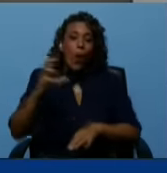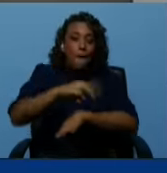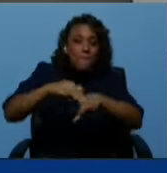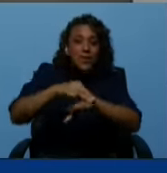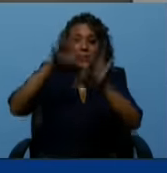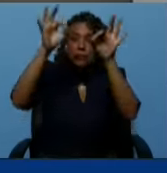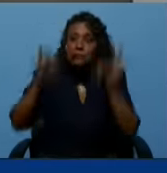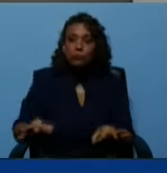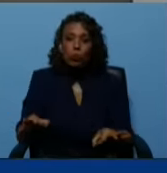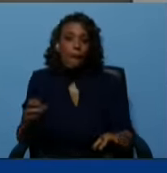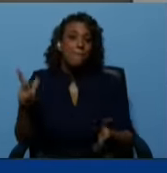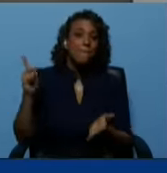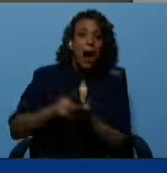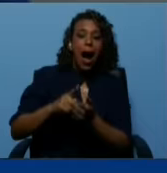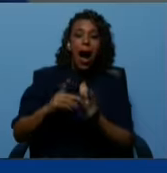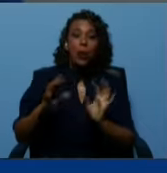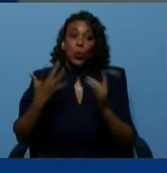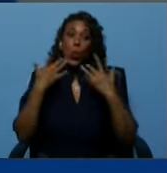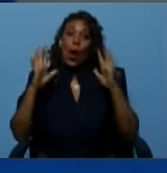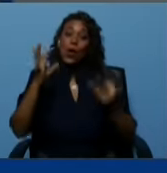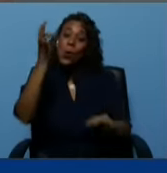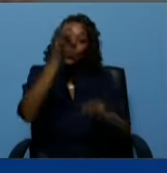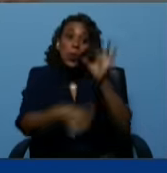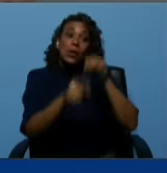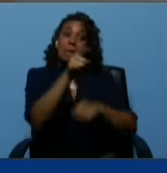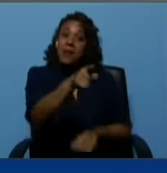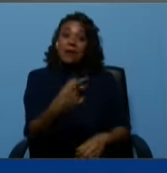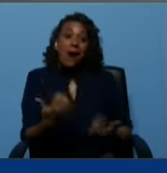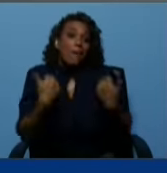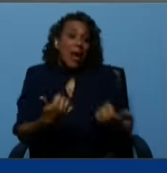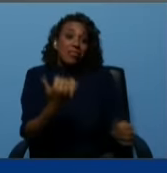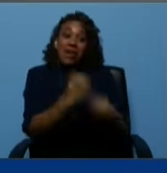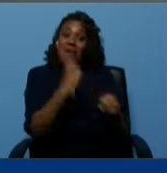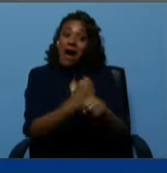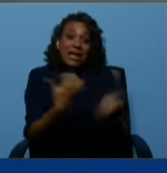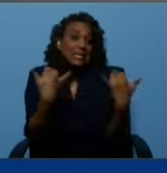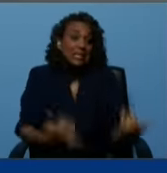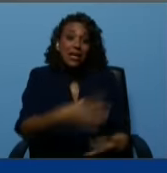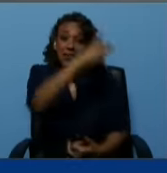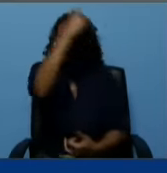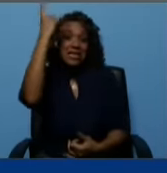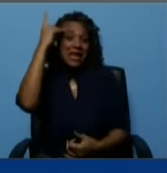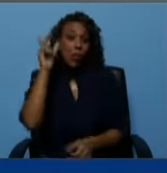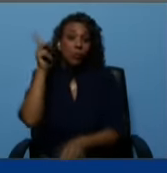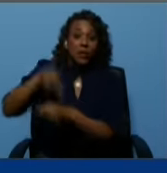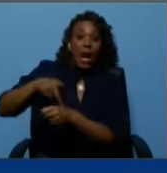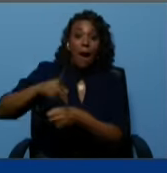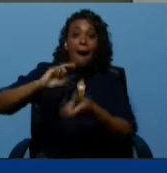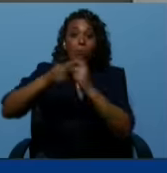pues. Fue el regalito que le dieron a Diosdado en su llegada.